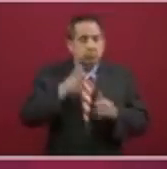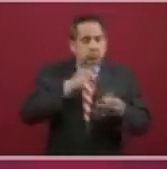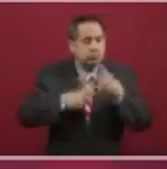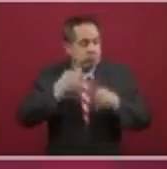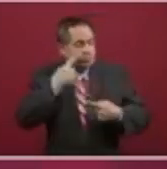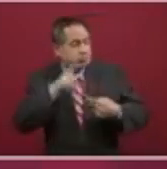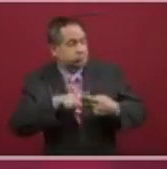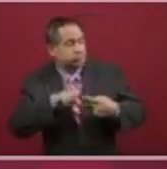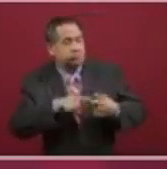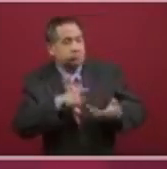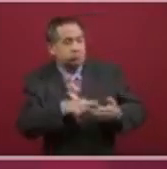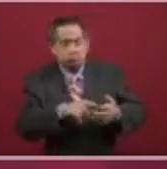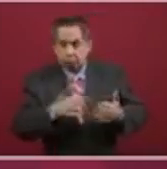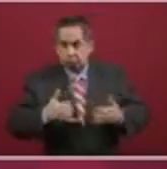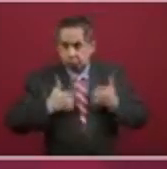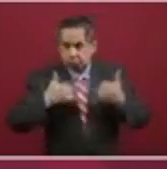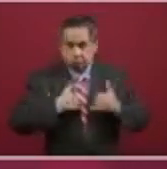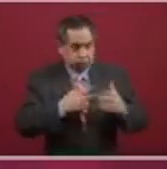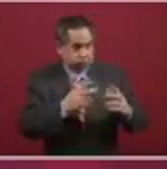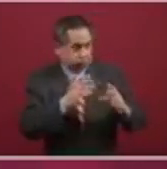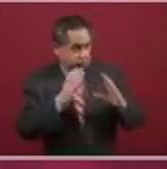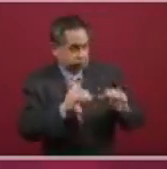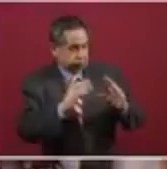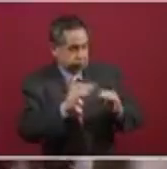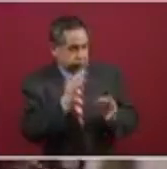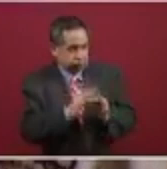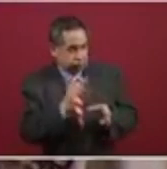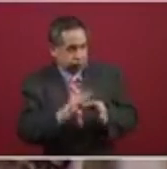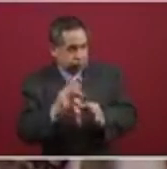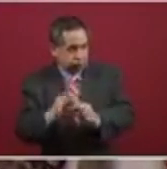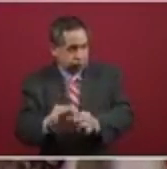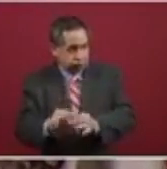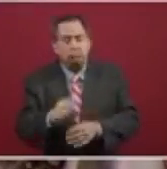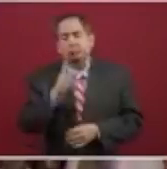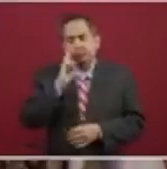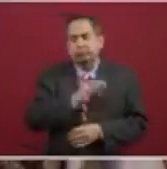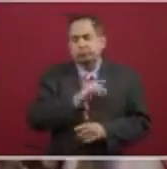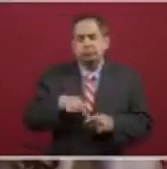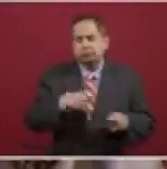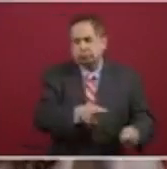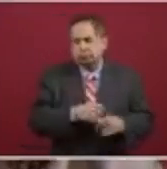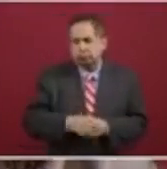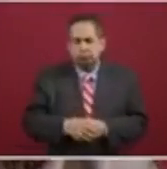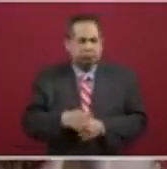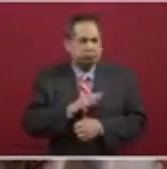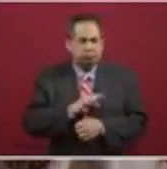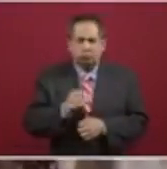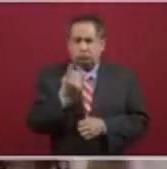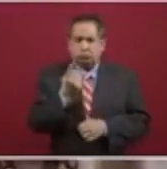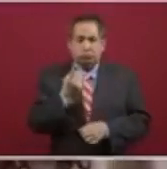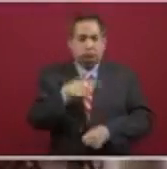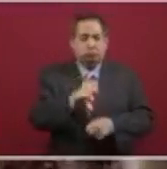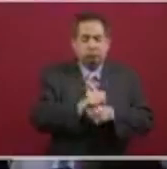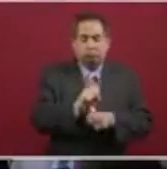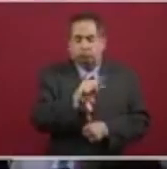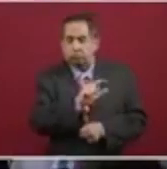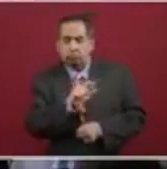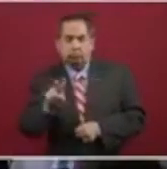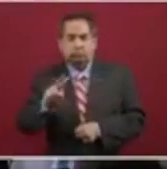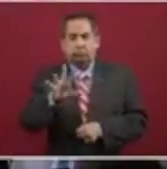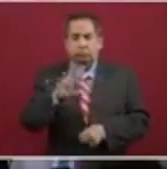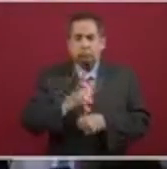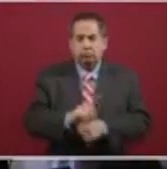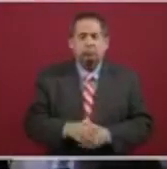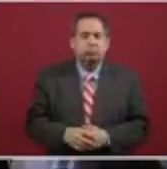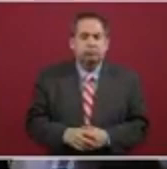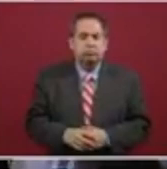se capaciten y son capacitaciones completas de todos, digamos, de 5 días a la semana. ¿Hay gente que ha sido dada